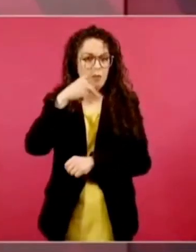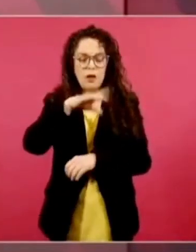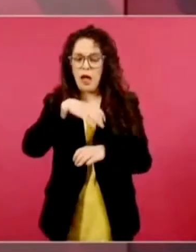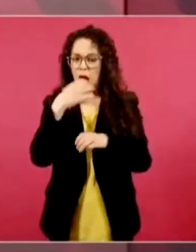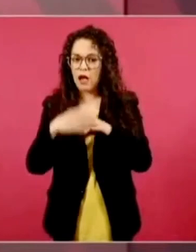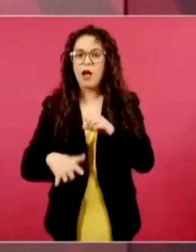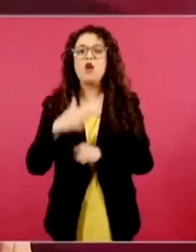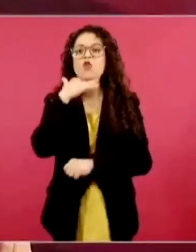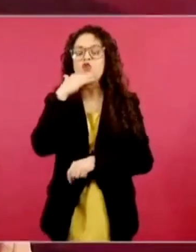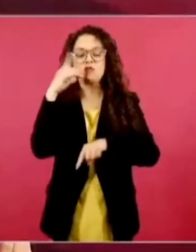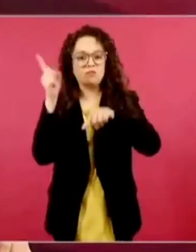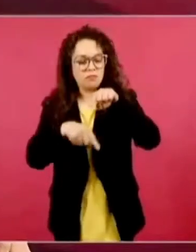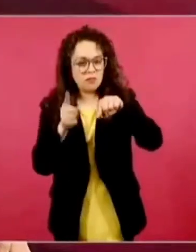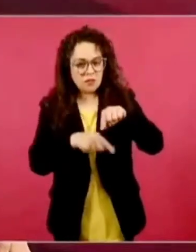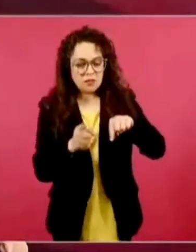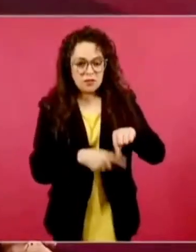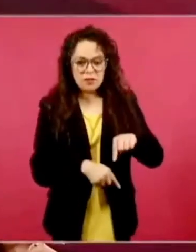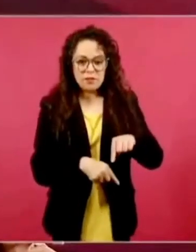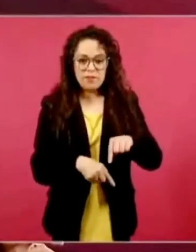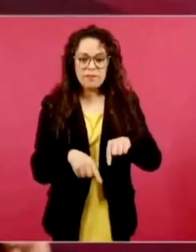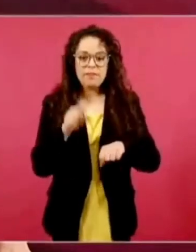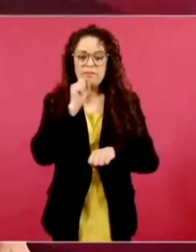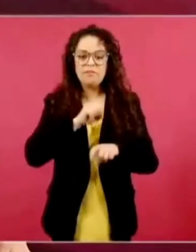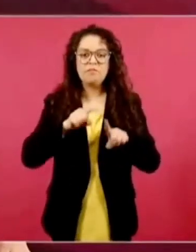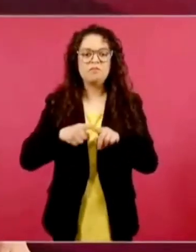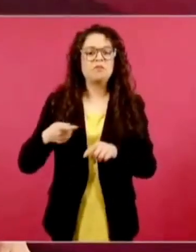ni el llamado chayote.